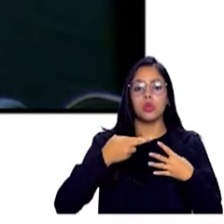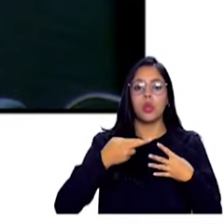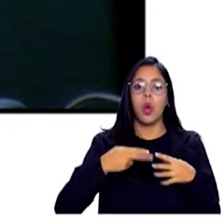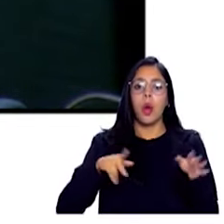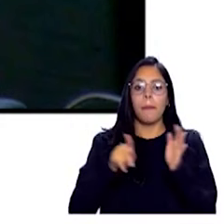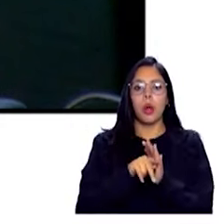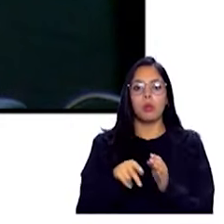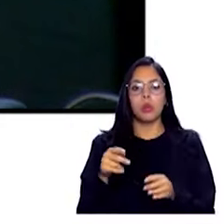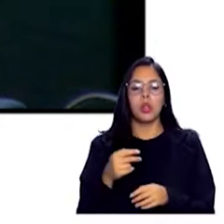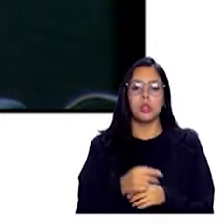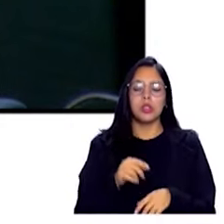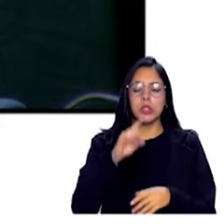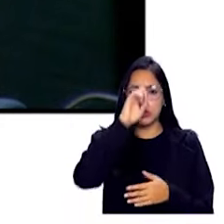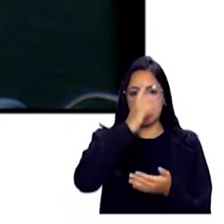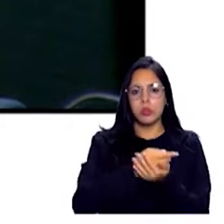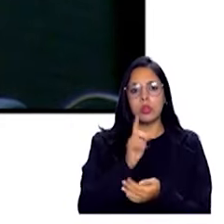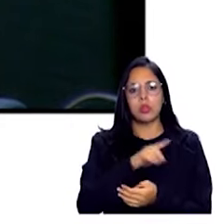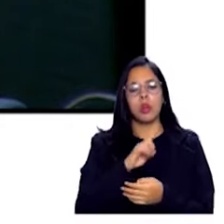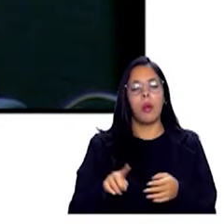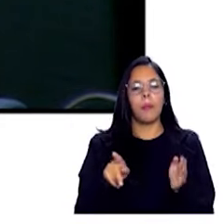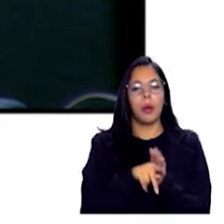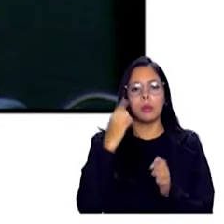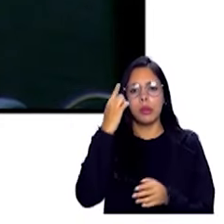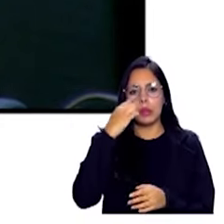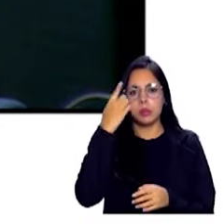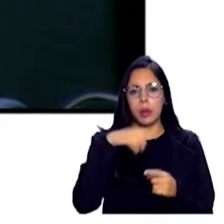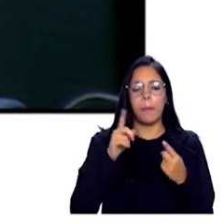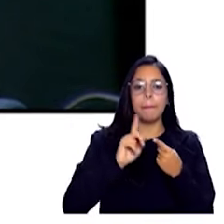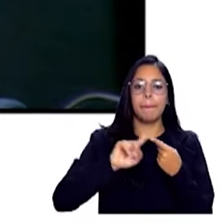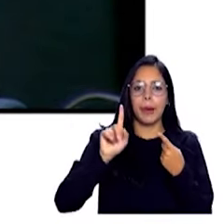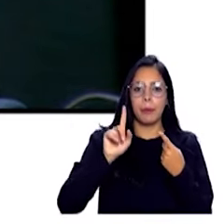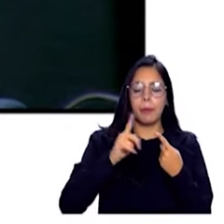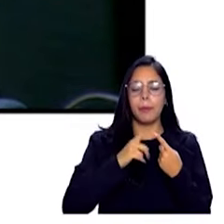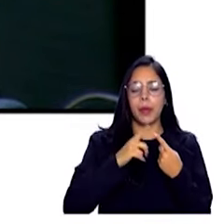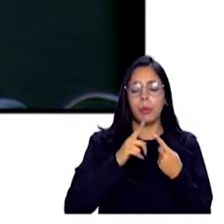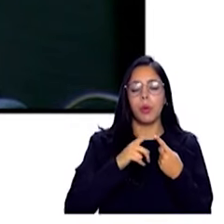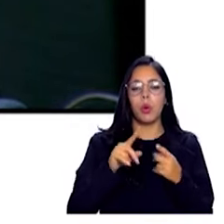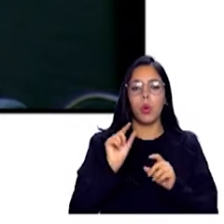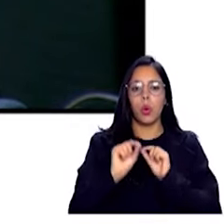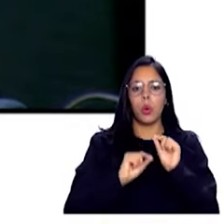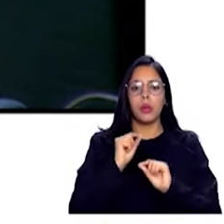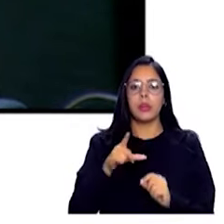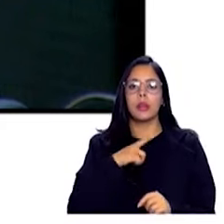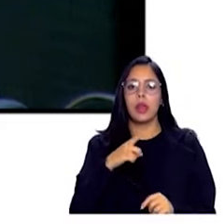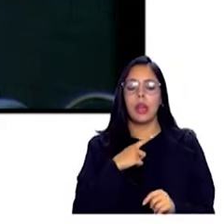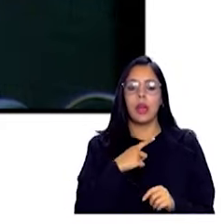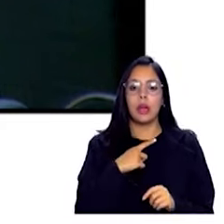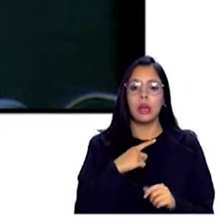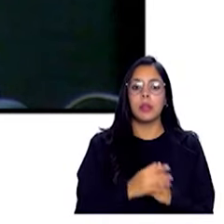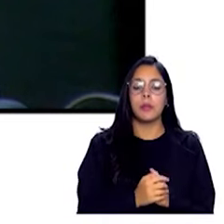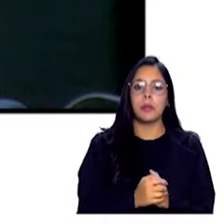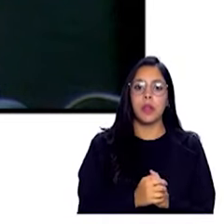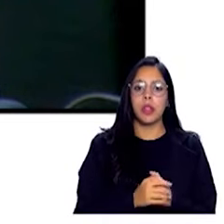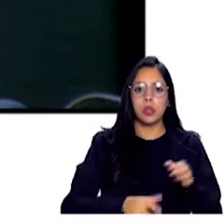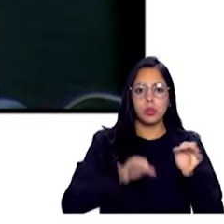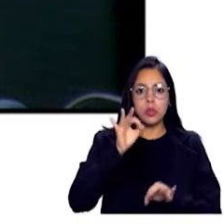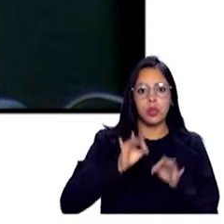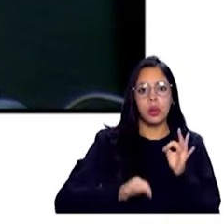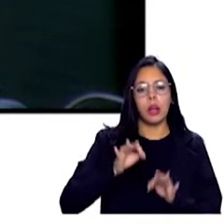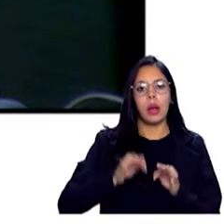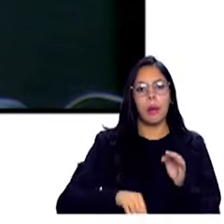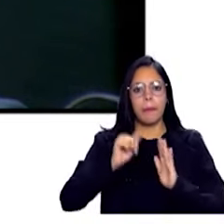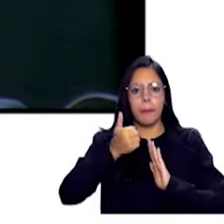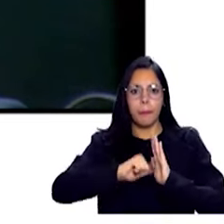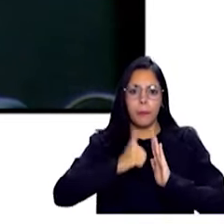primer lugar es un recurso medio de impugnación extraordinario realmente quien juzga quien analiza quien